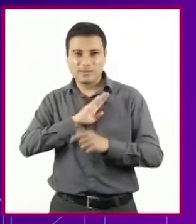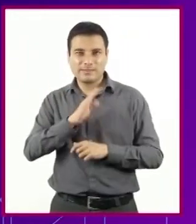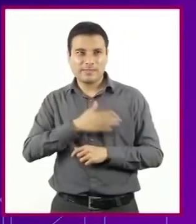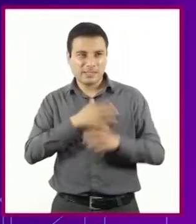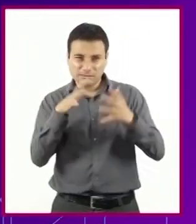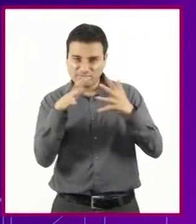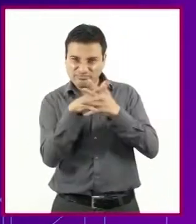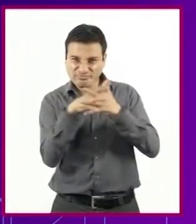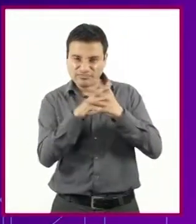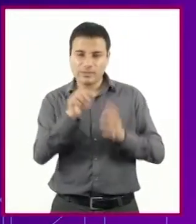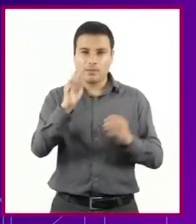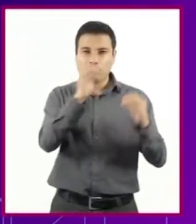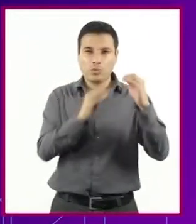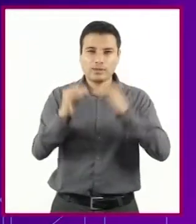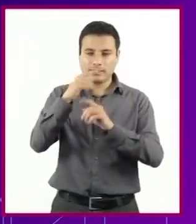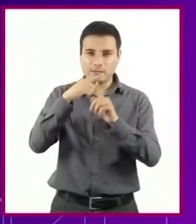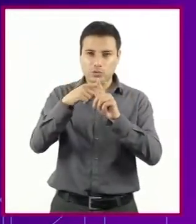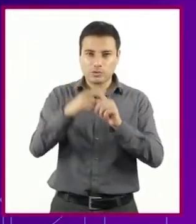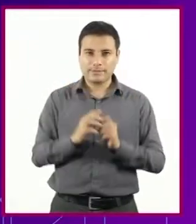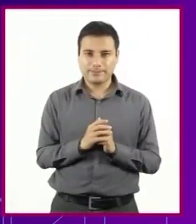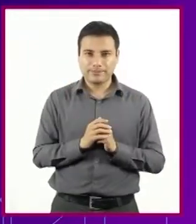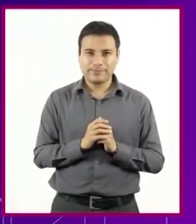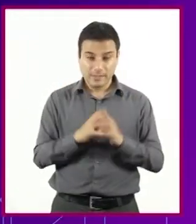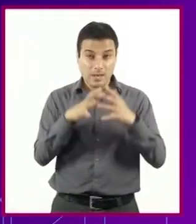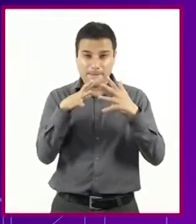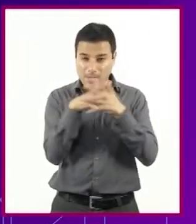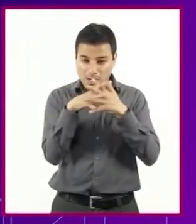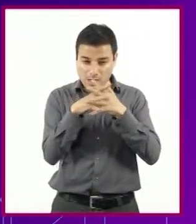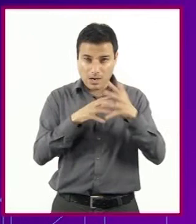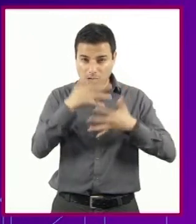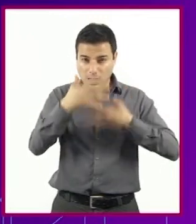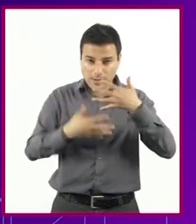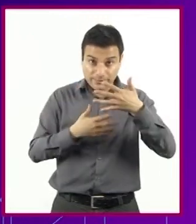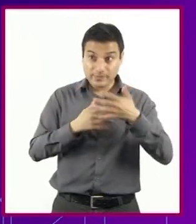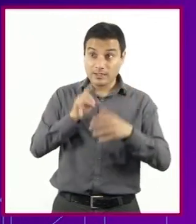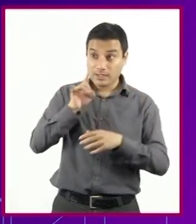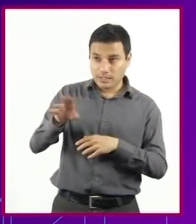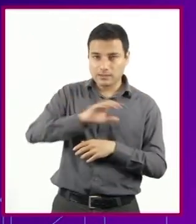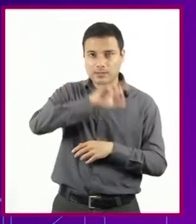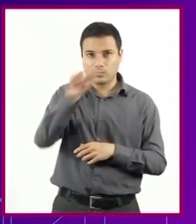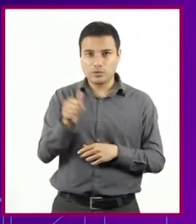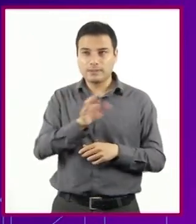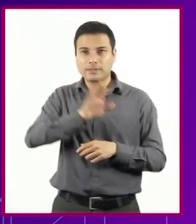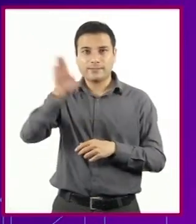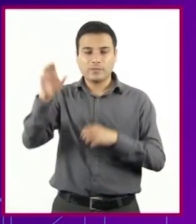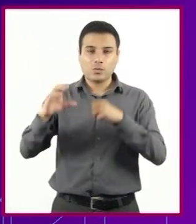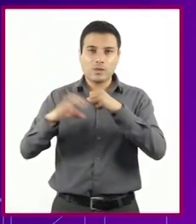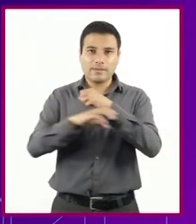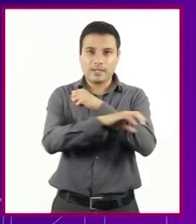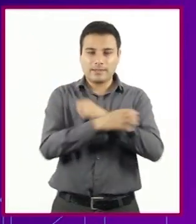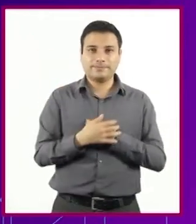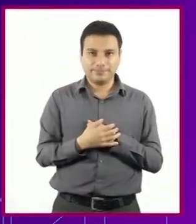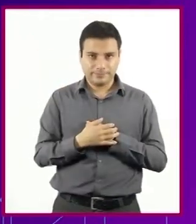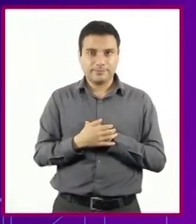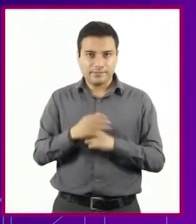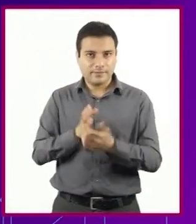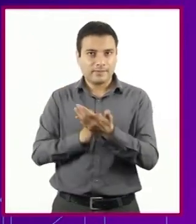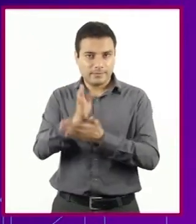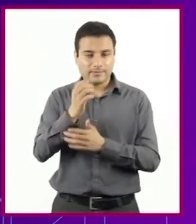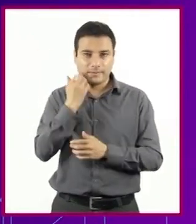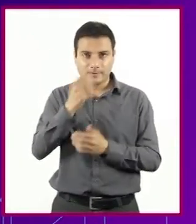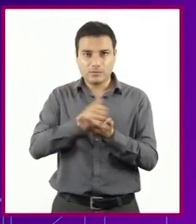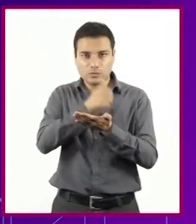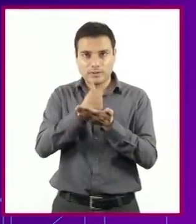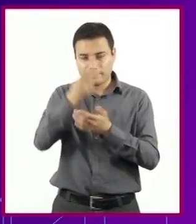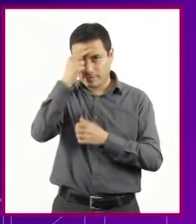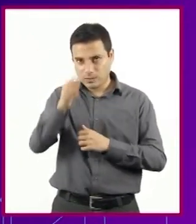Monte de las Cruces. Después del enfrentamiento, se encaminaron a Coajimalpa para avanzar sobre la Ciudad de México, pero al no